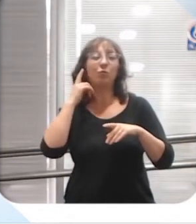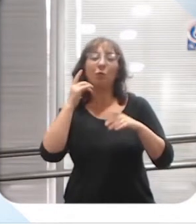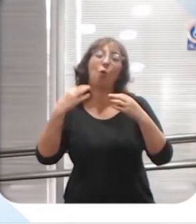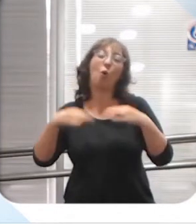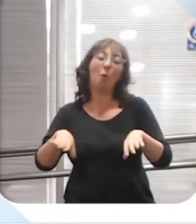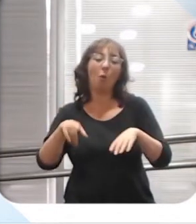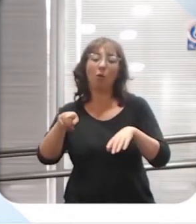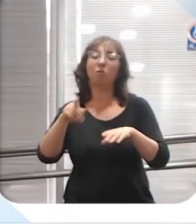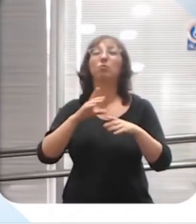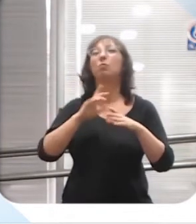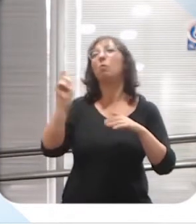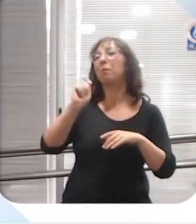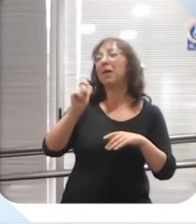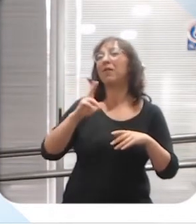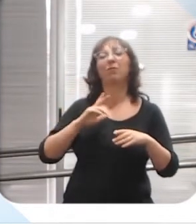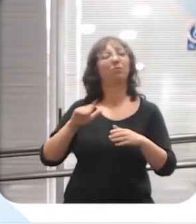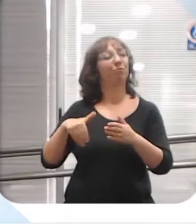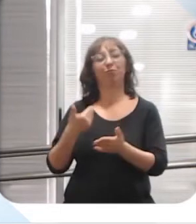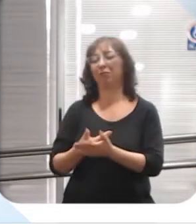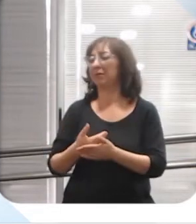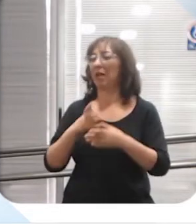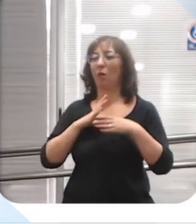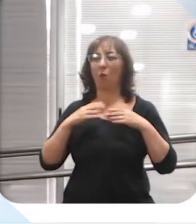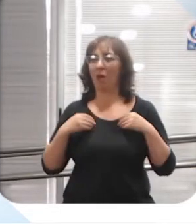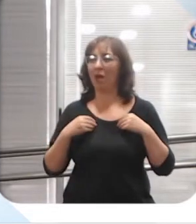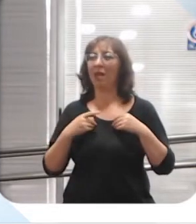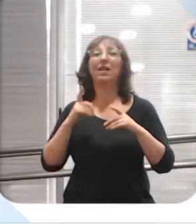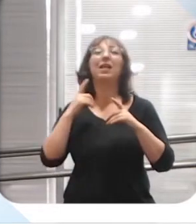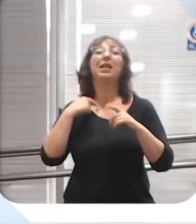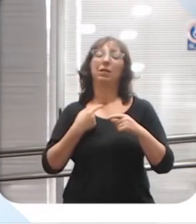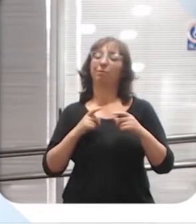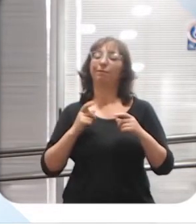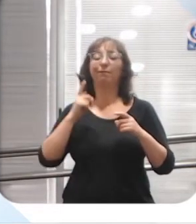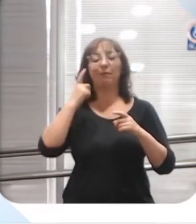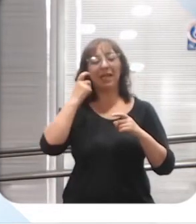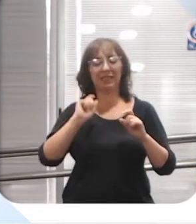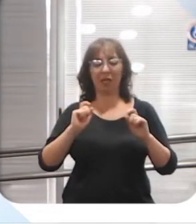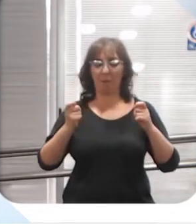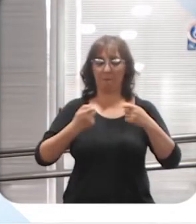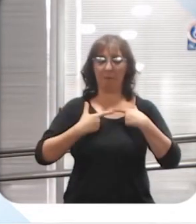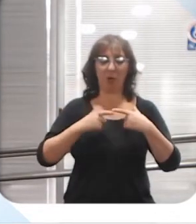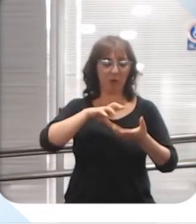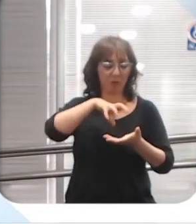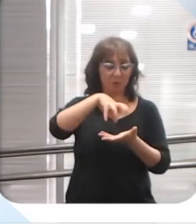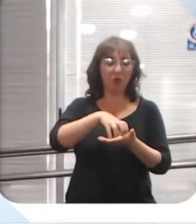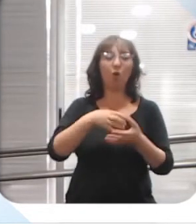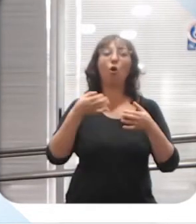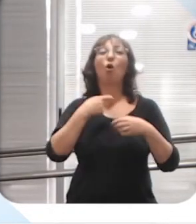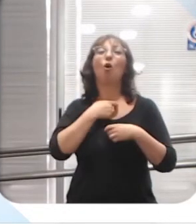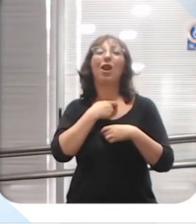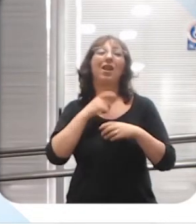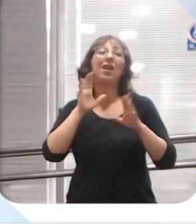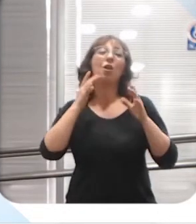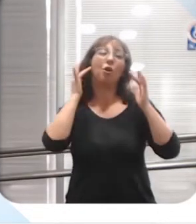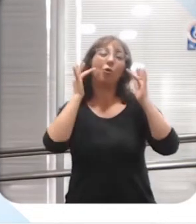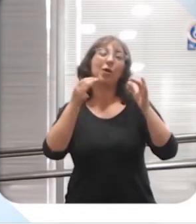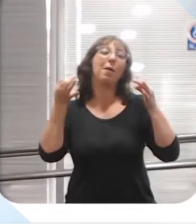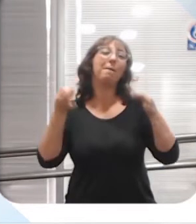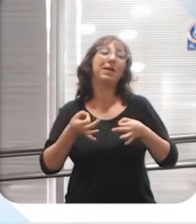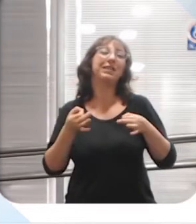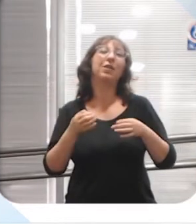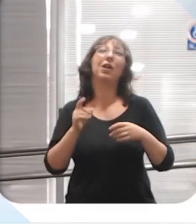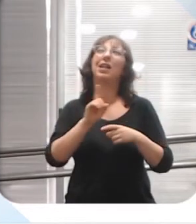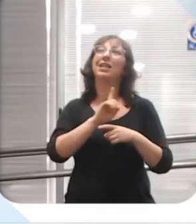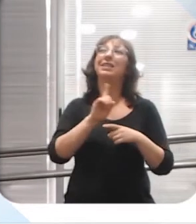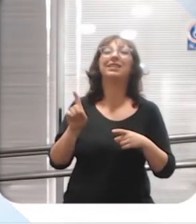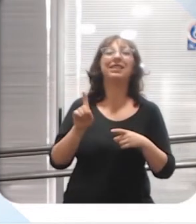donde fuera, fracasaban en la escuela y resolvimos hacer nuestra propia experiencia de un colegio de educación especial